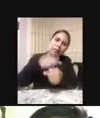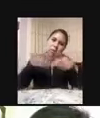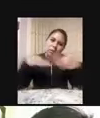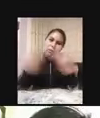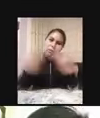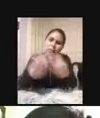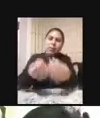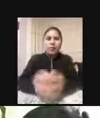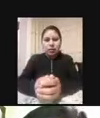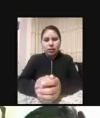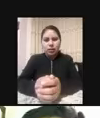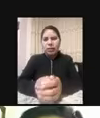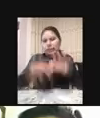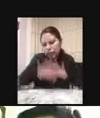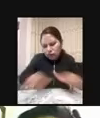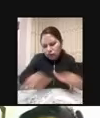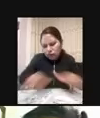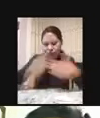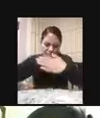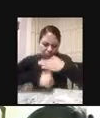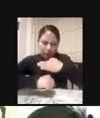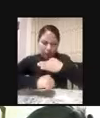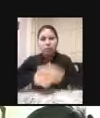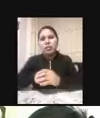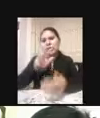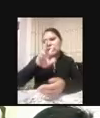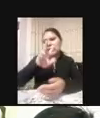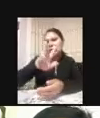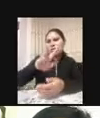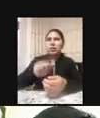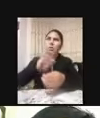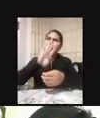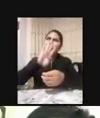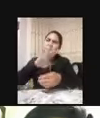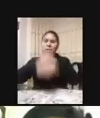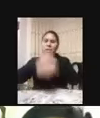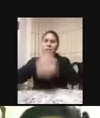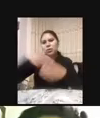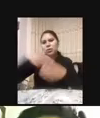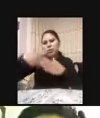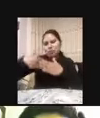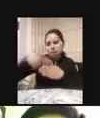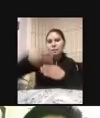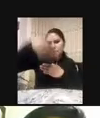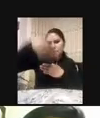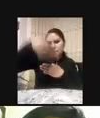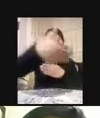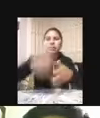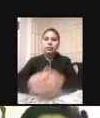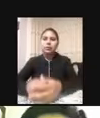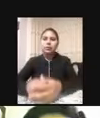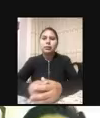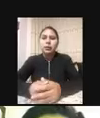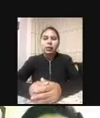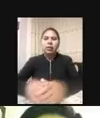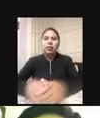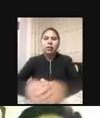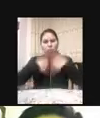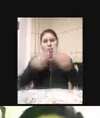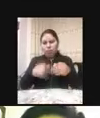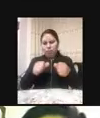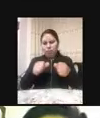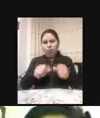que son chiquititos, desde los 3, 4 años en adelante. Si se puede antes, mejor. ¿Cómo lo podemos trabajar? Ahí hay un